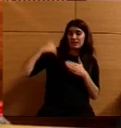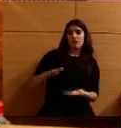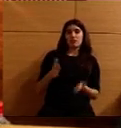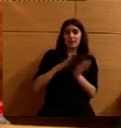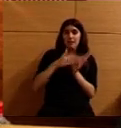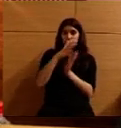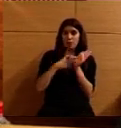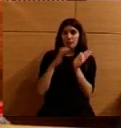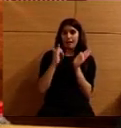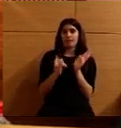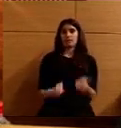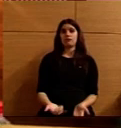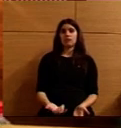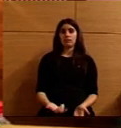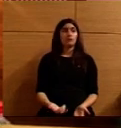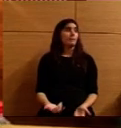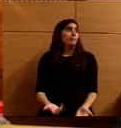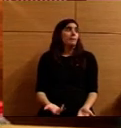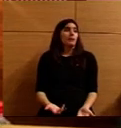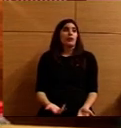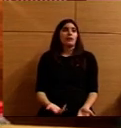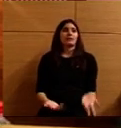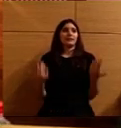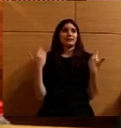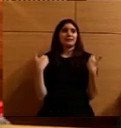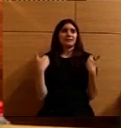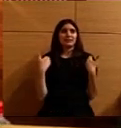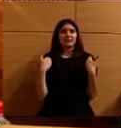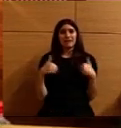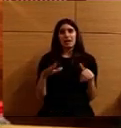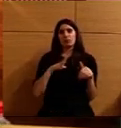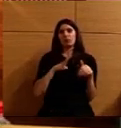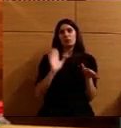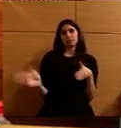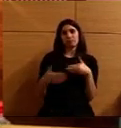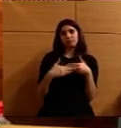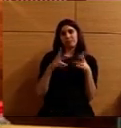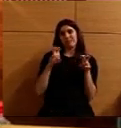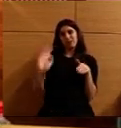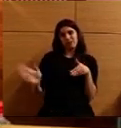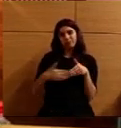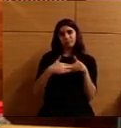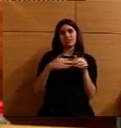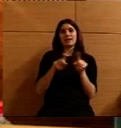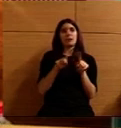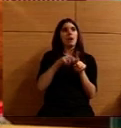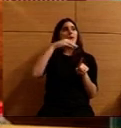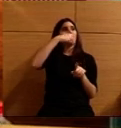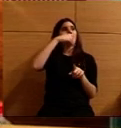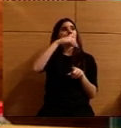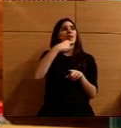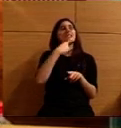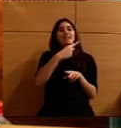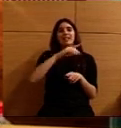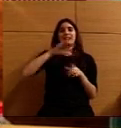los informes. Por tanto, demos ya carpetazo al asunto, pasemos pantalla, como dice el presidente de la